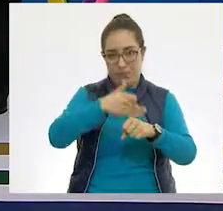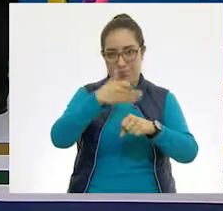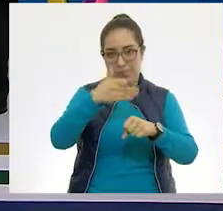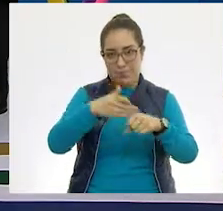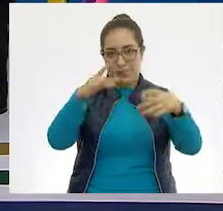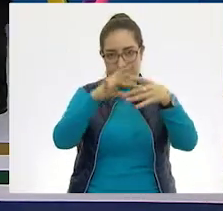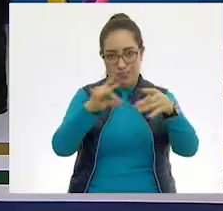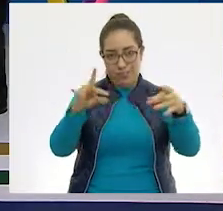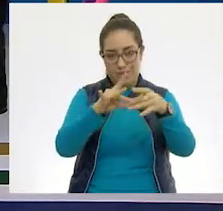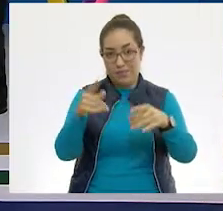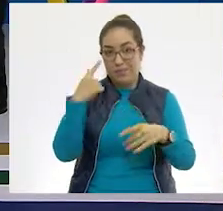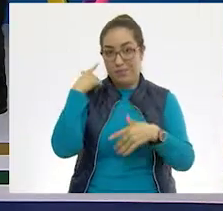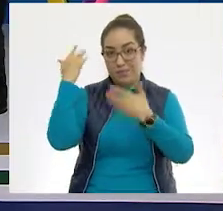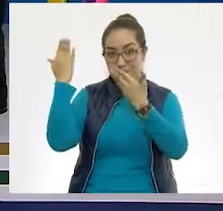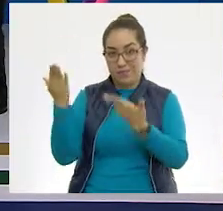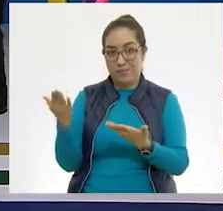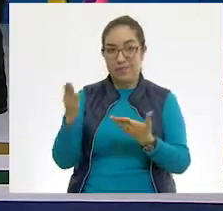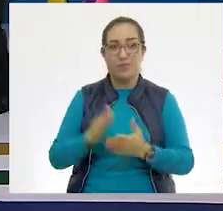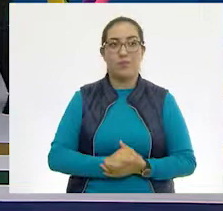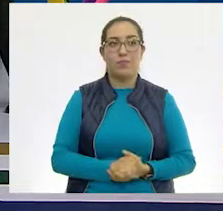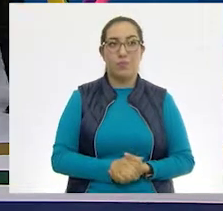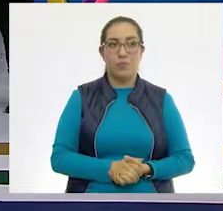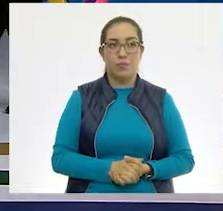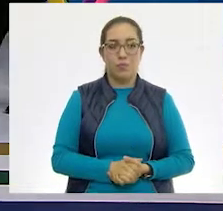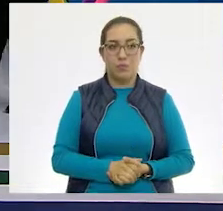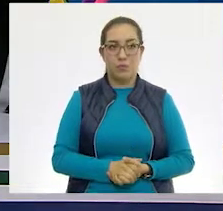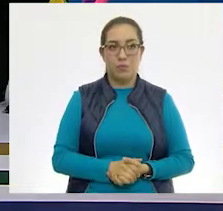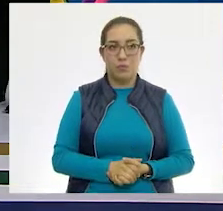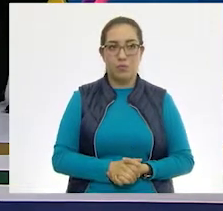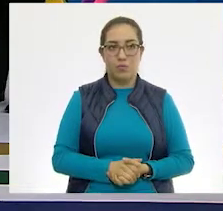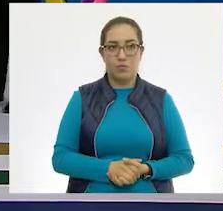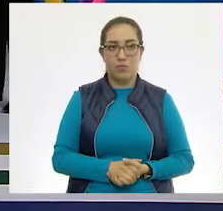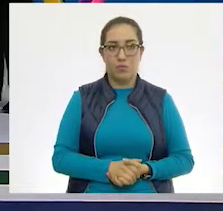a ayudar, por favor, a colocarlo ahí.